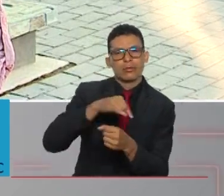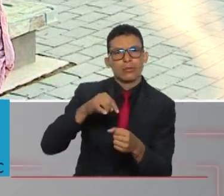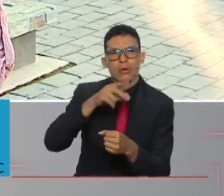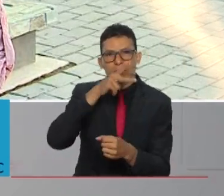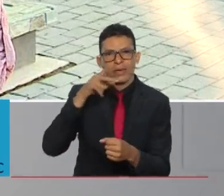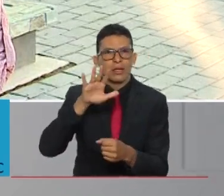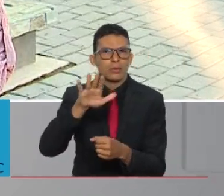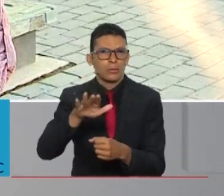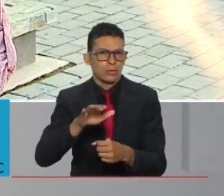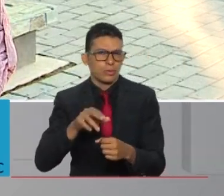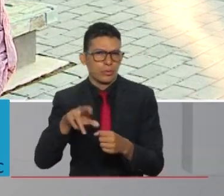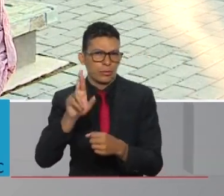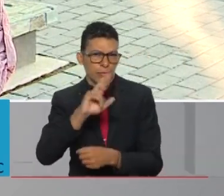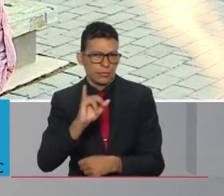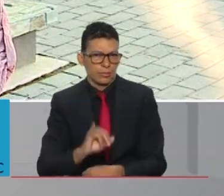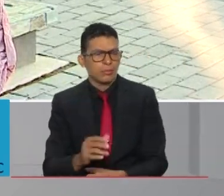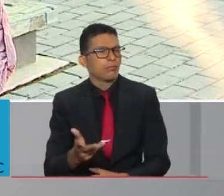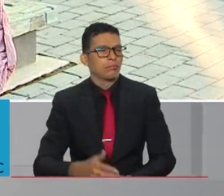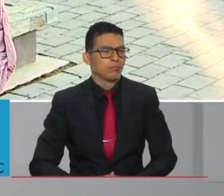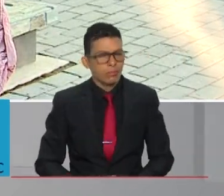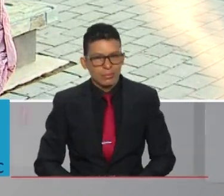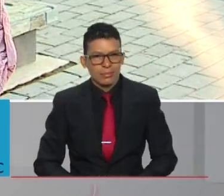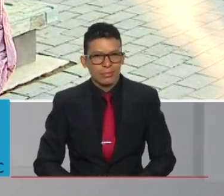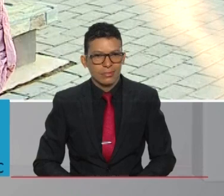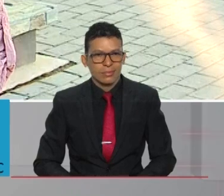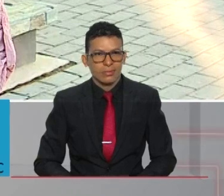de dicho municipio. Buenos días.